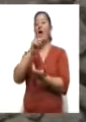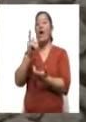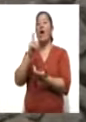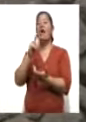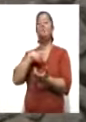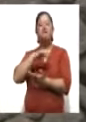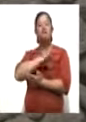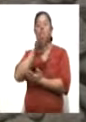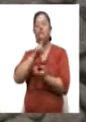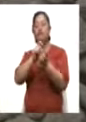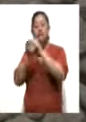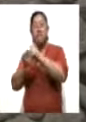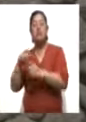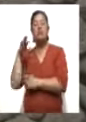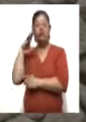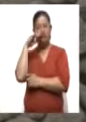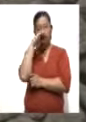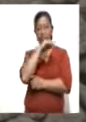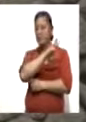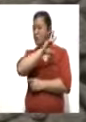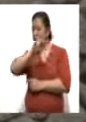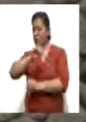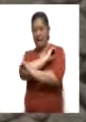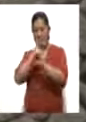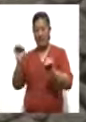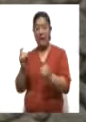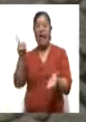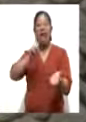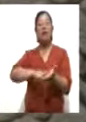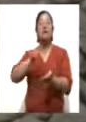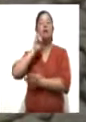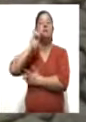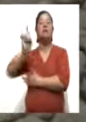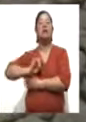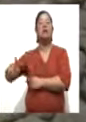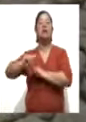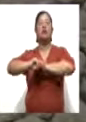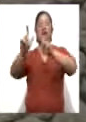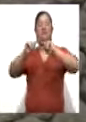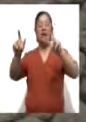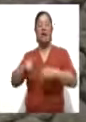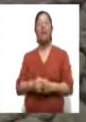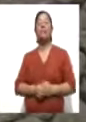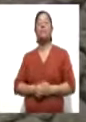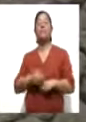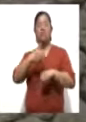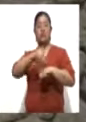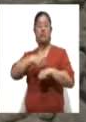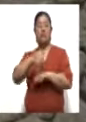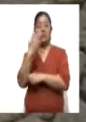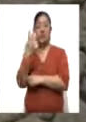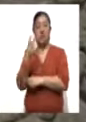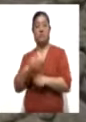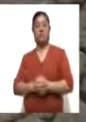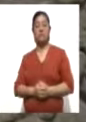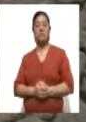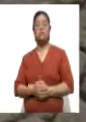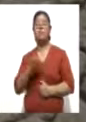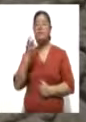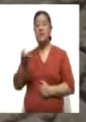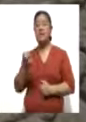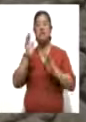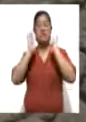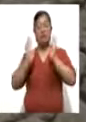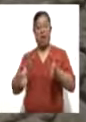por el Distrito 3 con cabecera en Zacatelco, Tlaxcala. situación que ya entregué